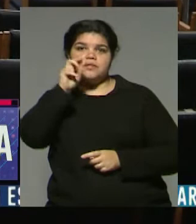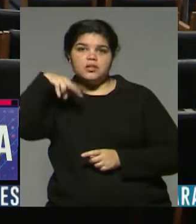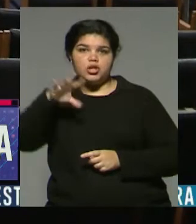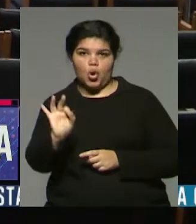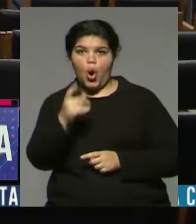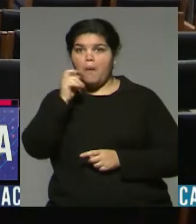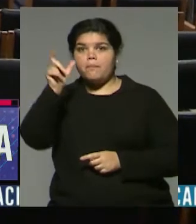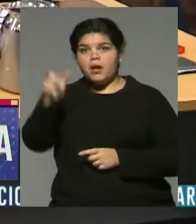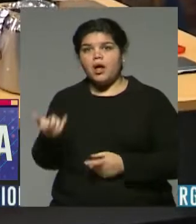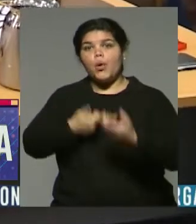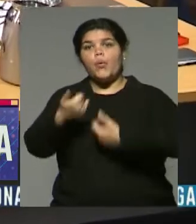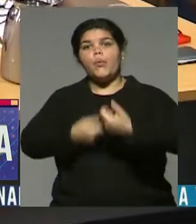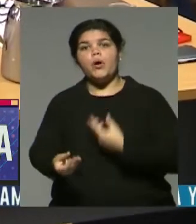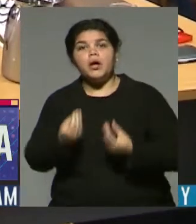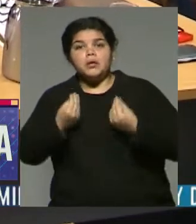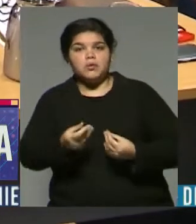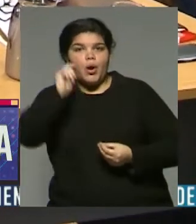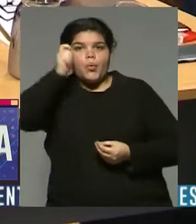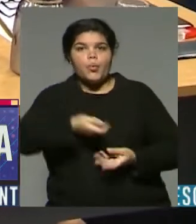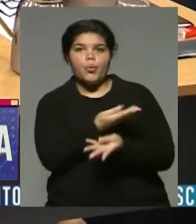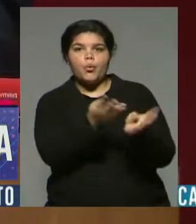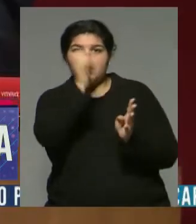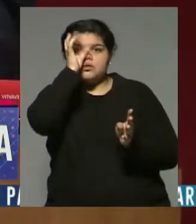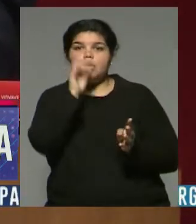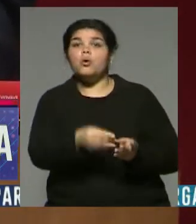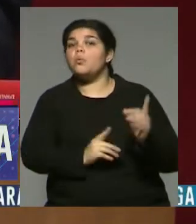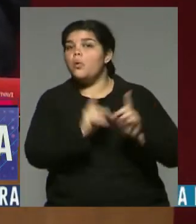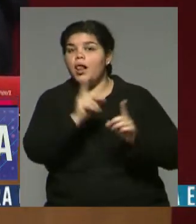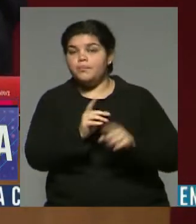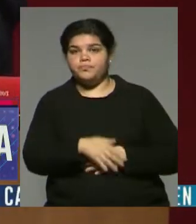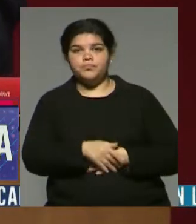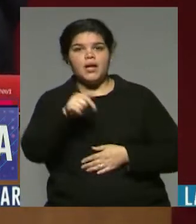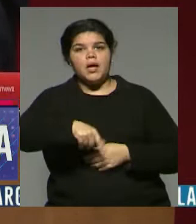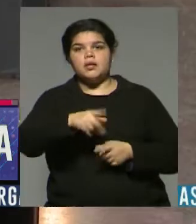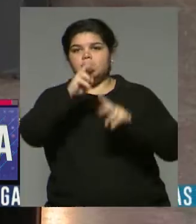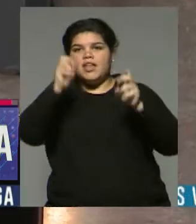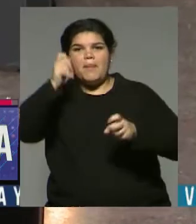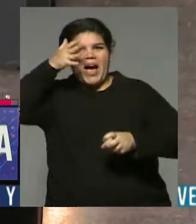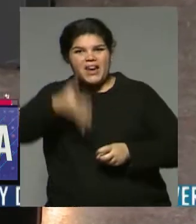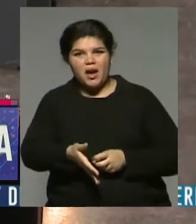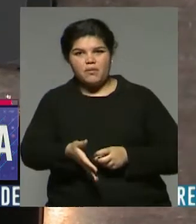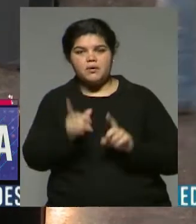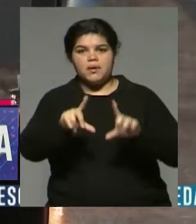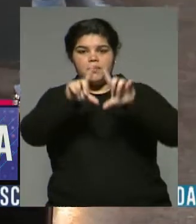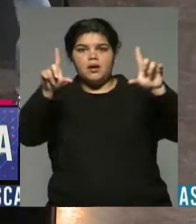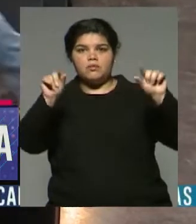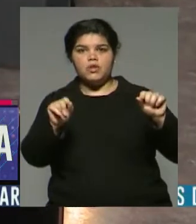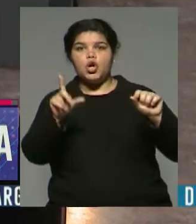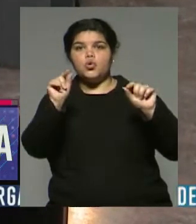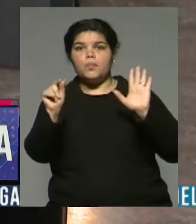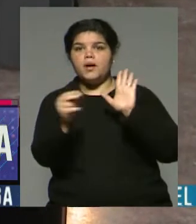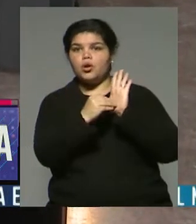los juicios, los delitos elevados a juicio por jurado se establece para casos graves que entran calificados en el artículo